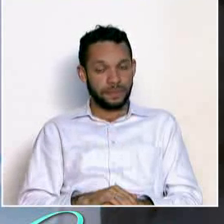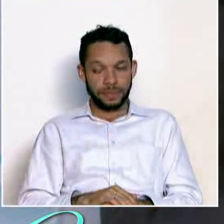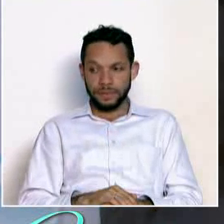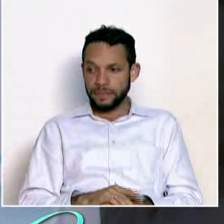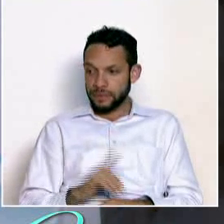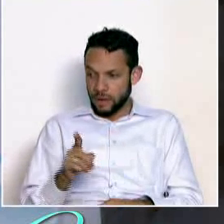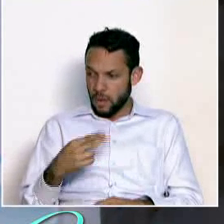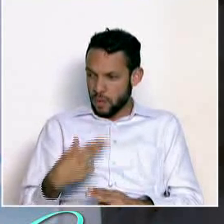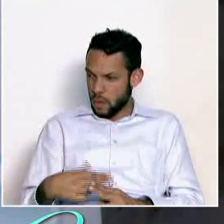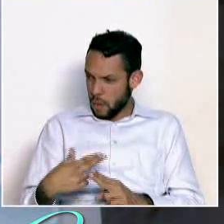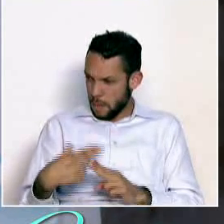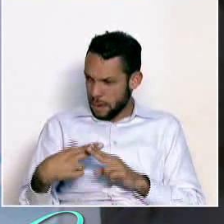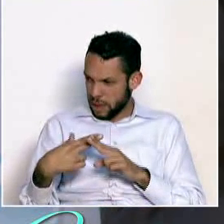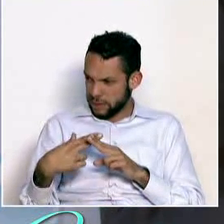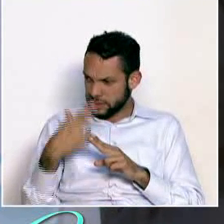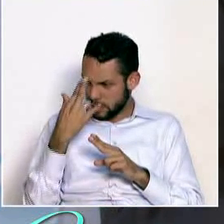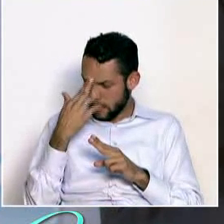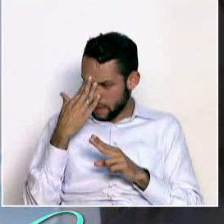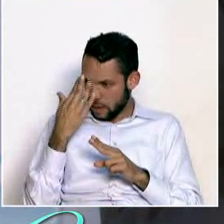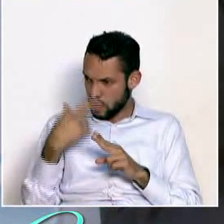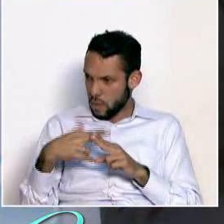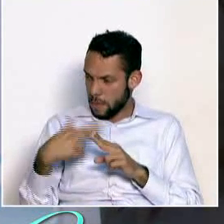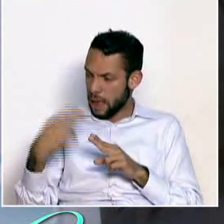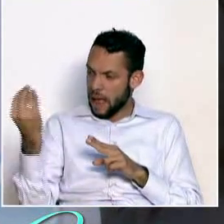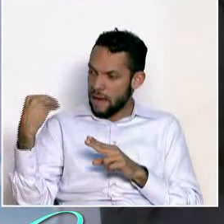¿Sabes cómo te llamas o cómo te llaman?